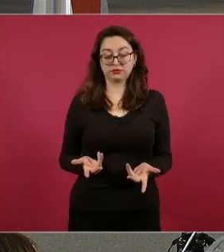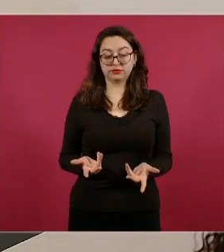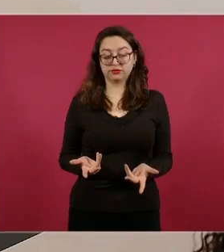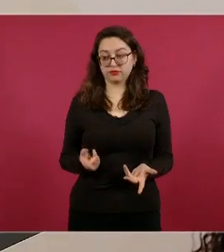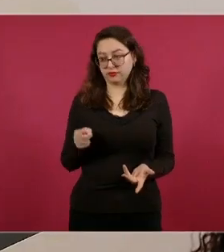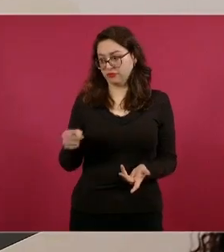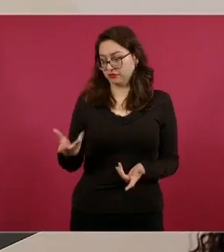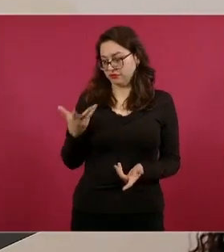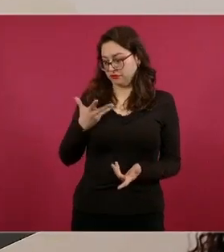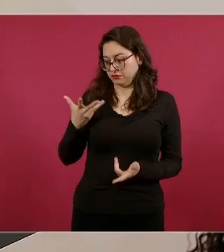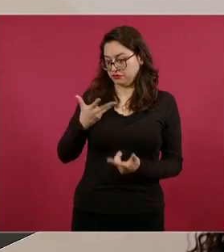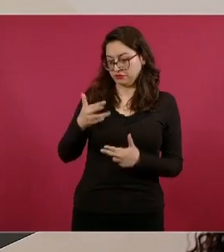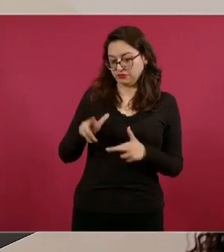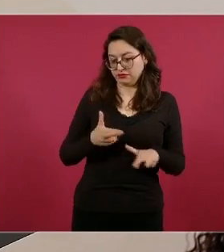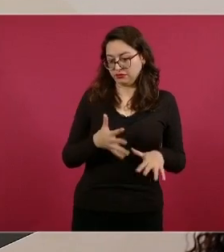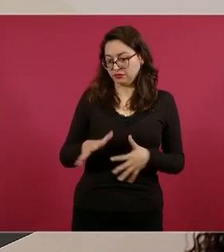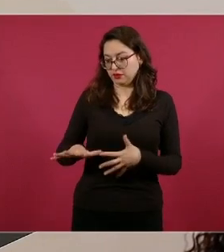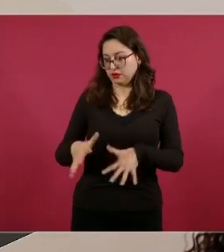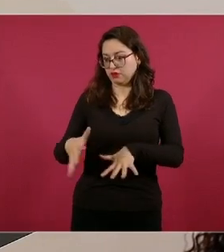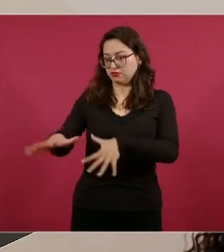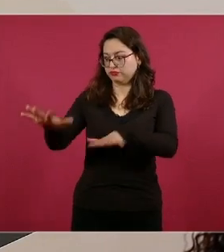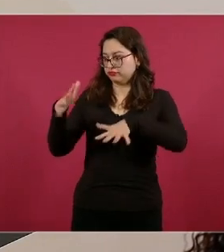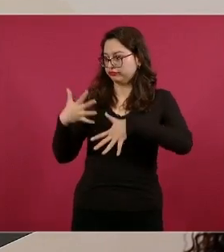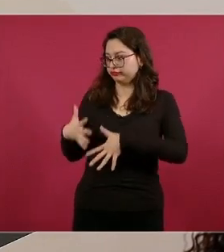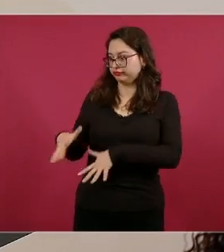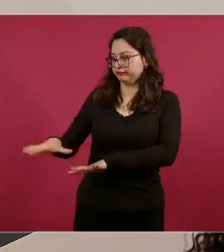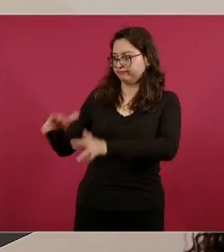del río Coatzacoalcos,